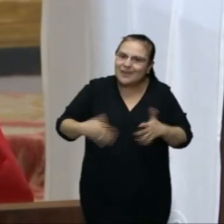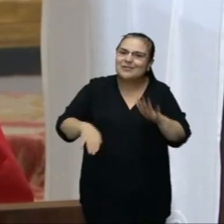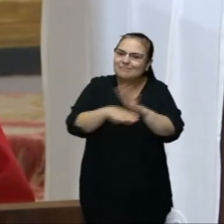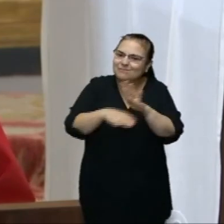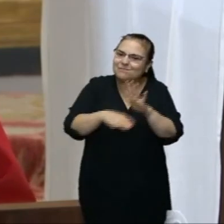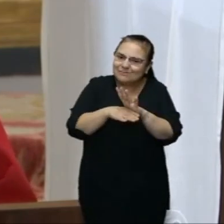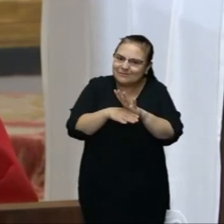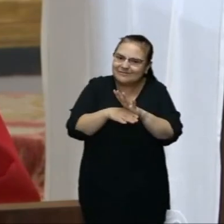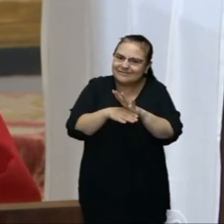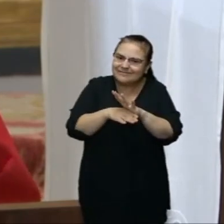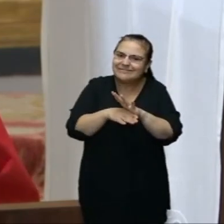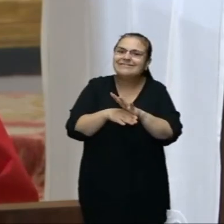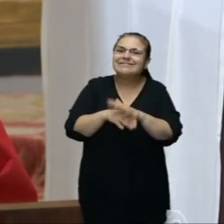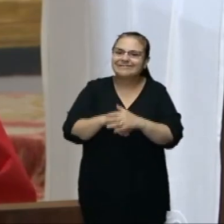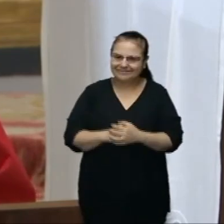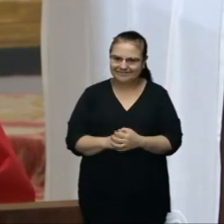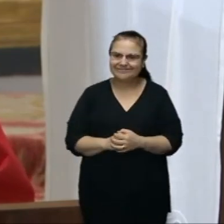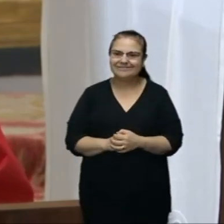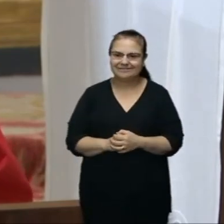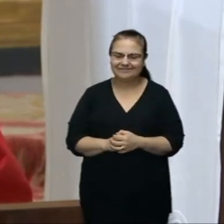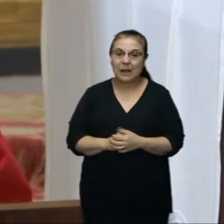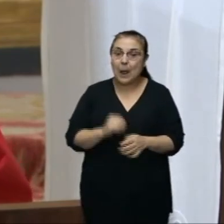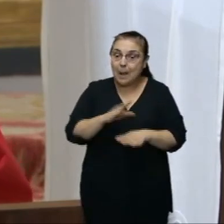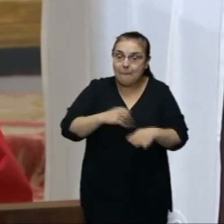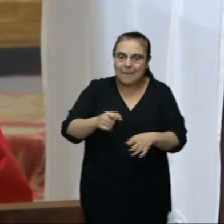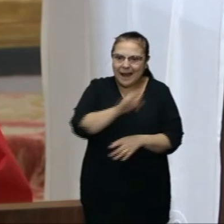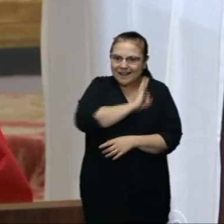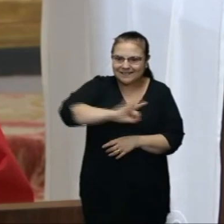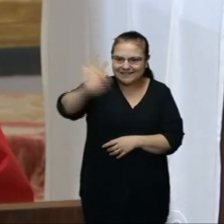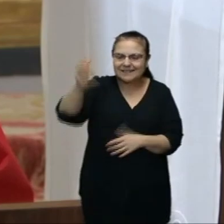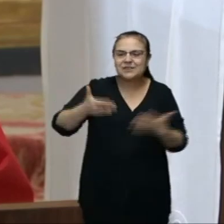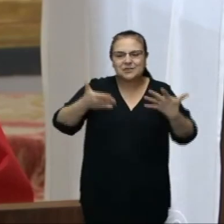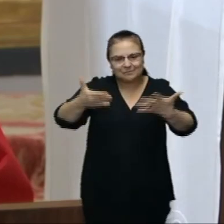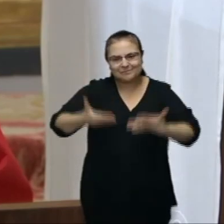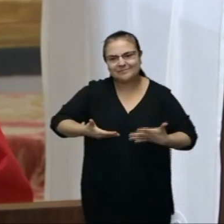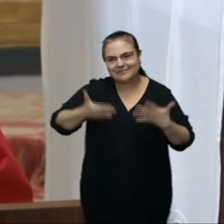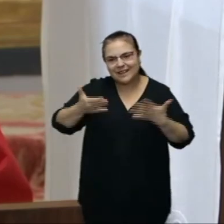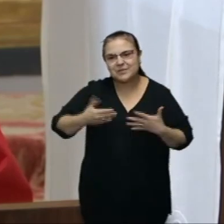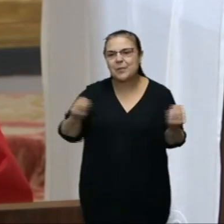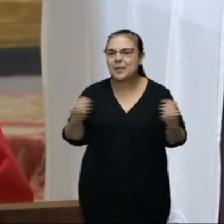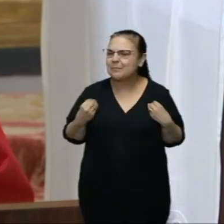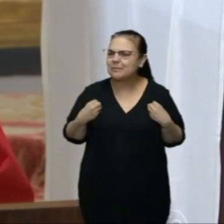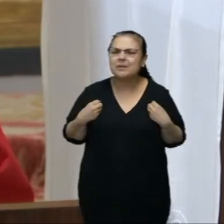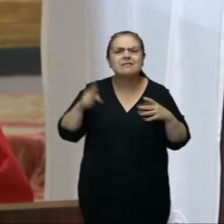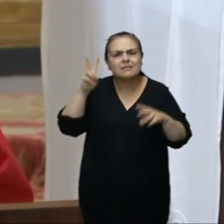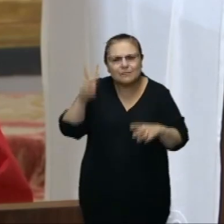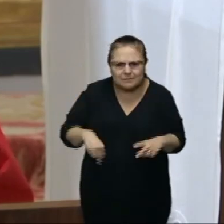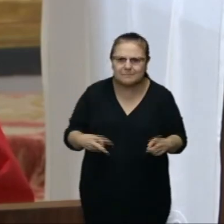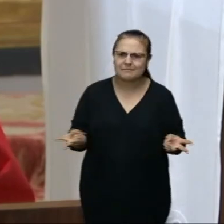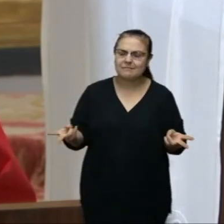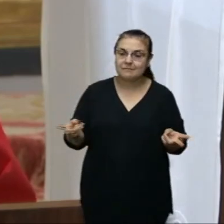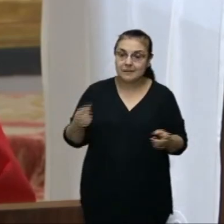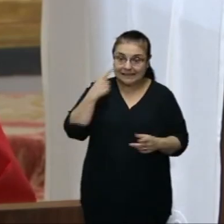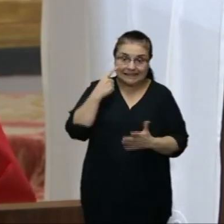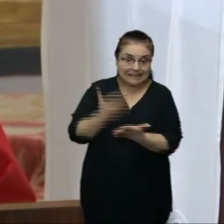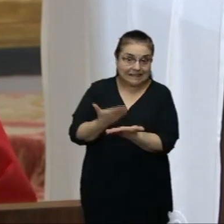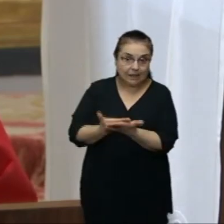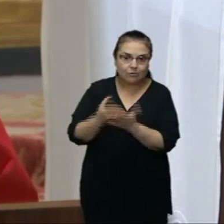perseveración, a la perseverancia, para que el Señor nos ayude a vivir de verdad como